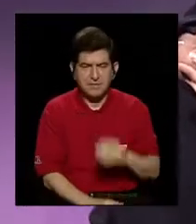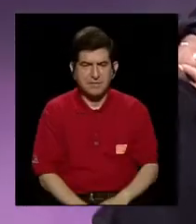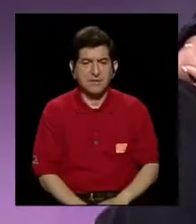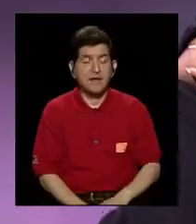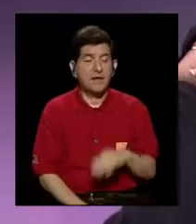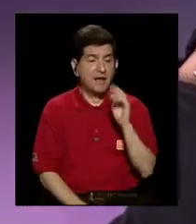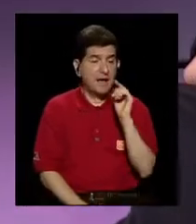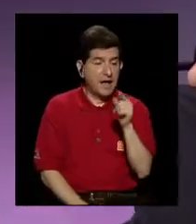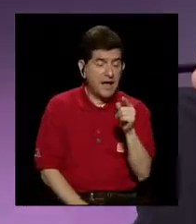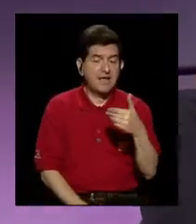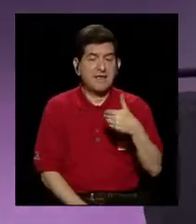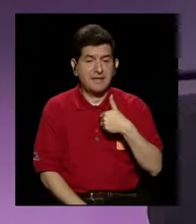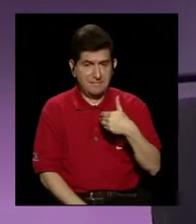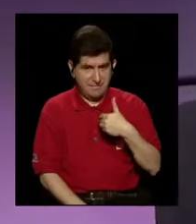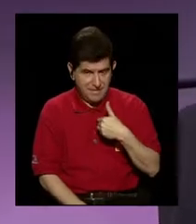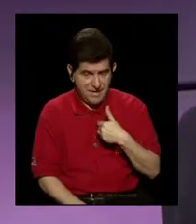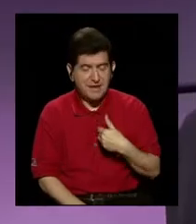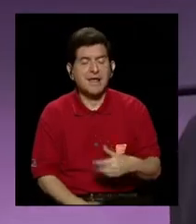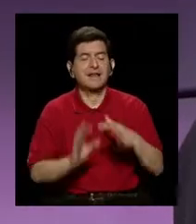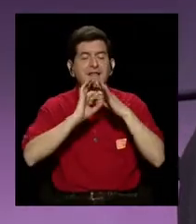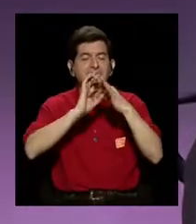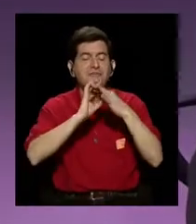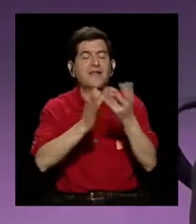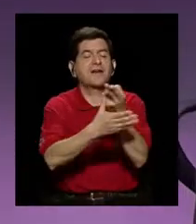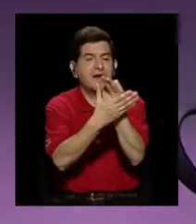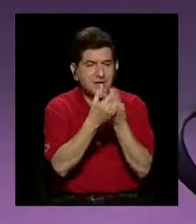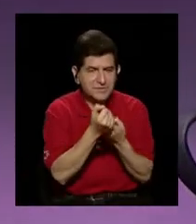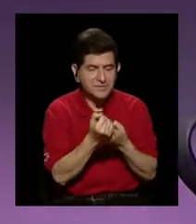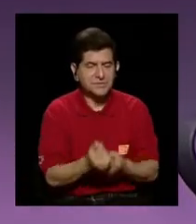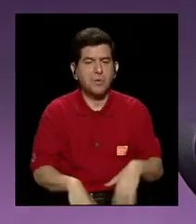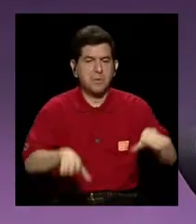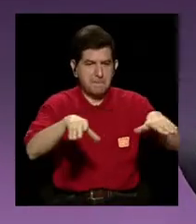con quien tiene una relación de pareja marital,